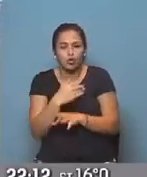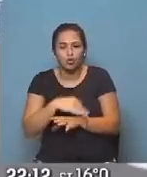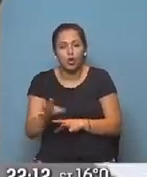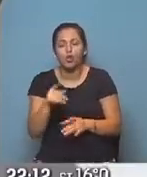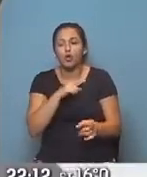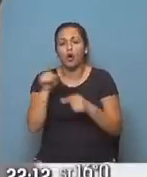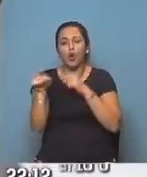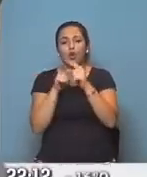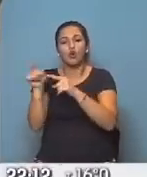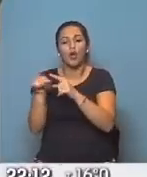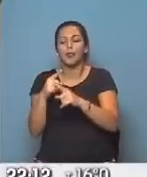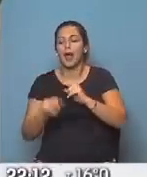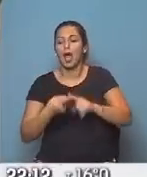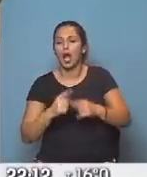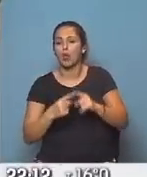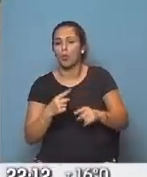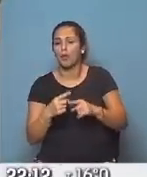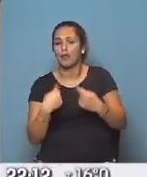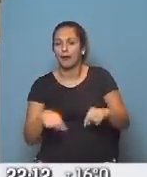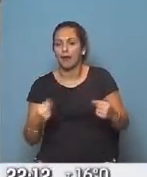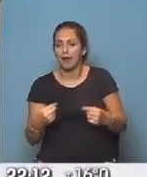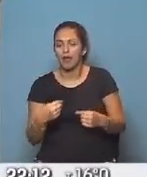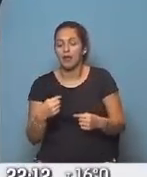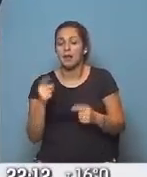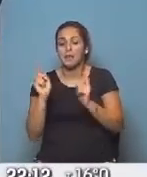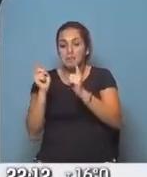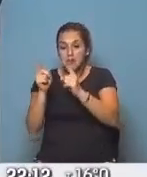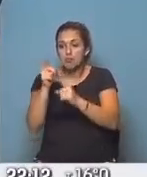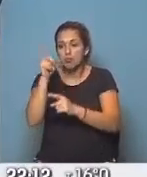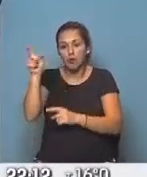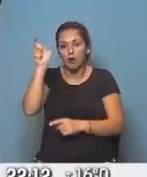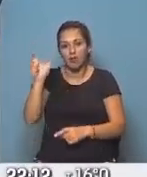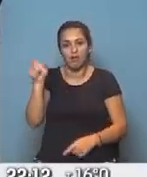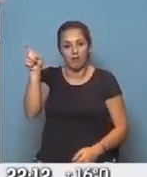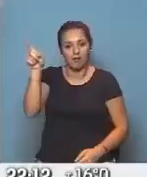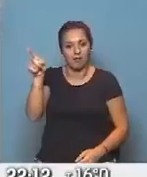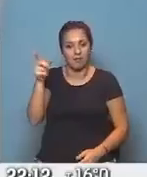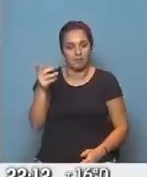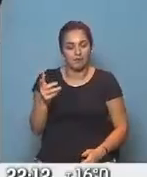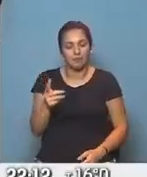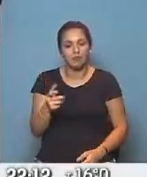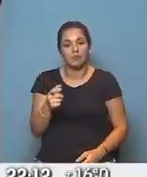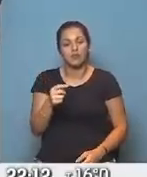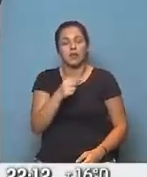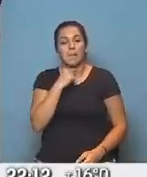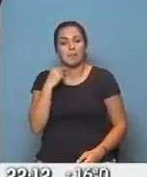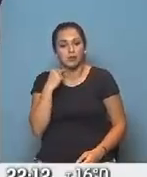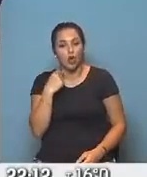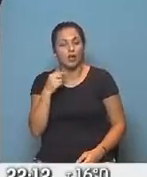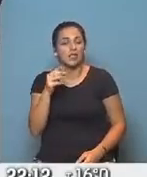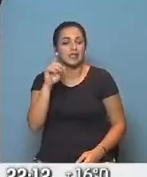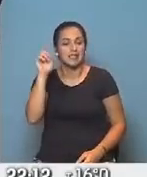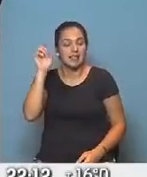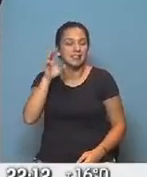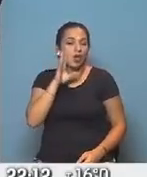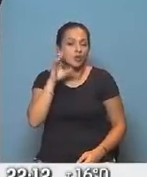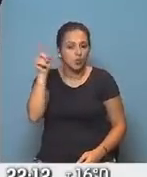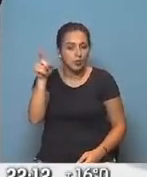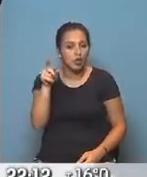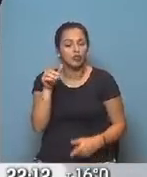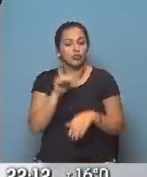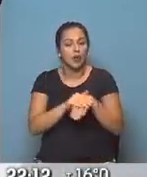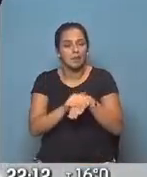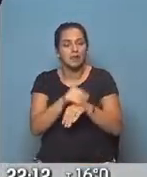que estuvieran de acuerdo con Fethullah Gülen. El clérigo o el pastor norteamericano está